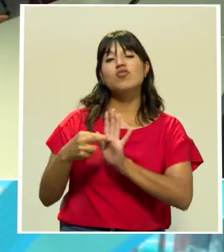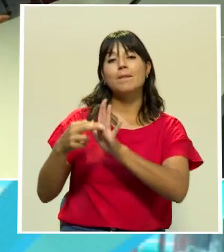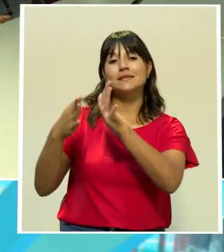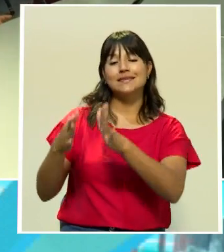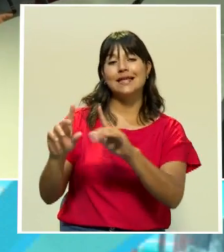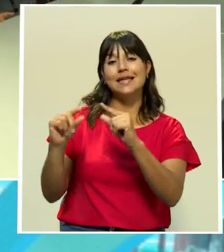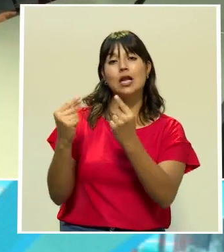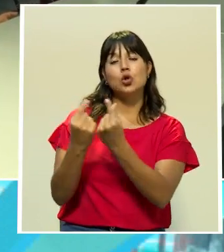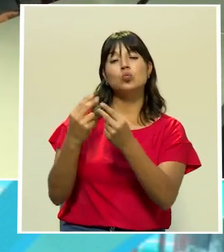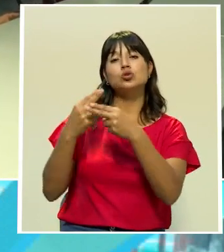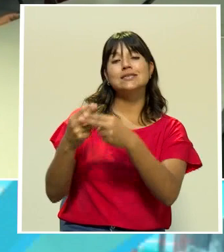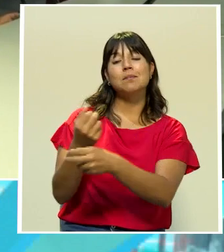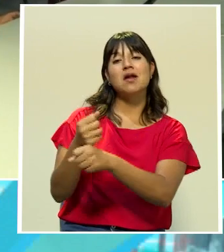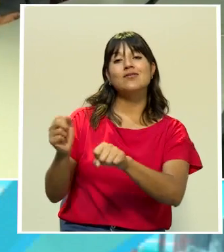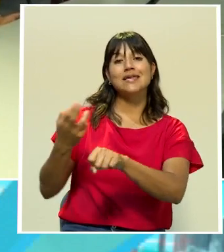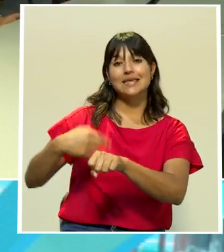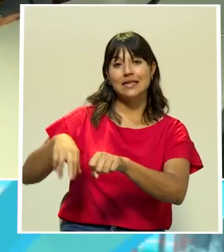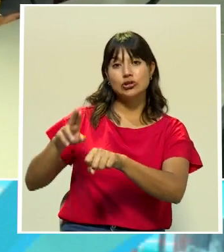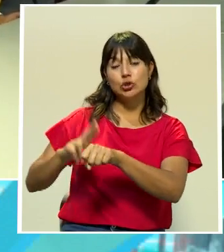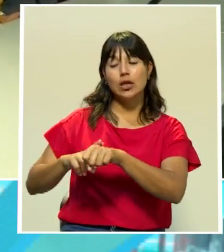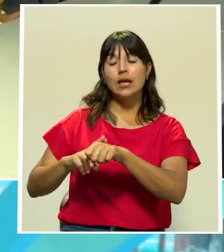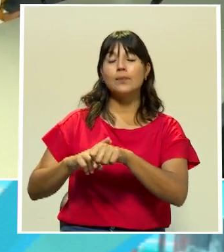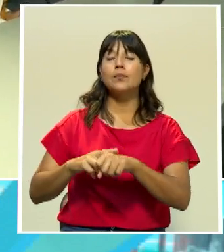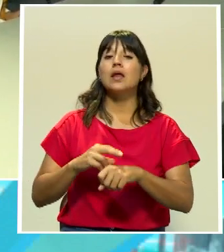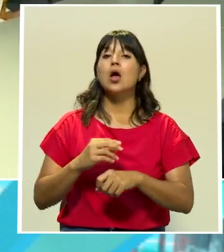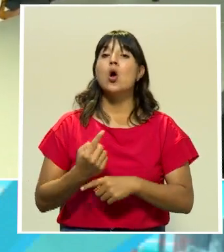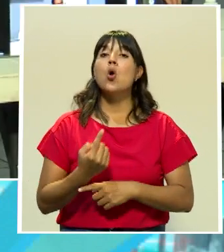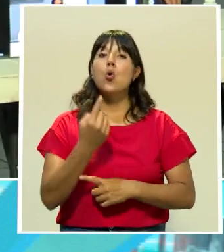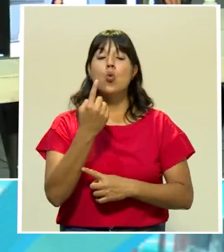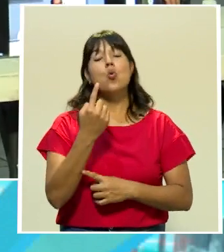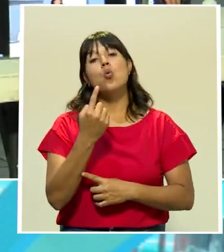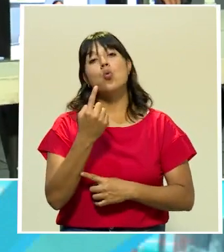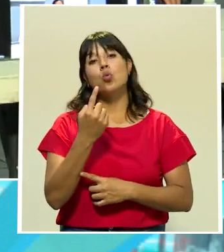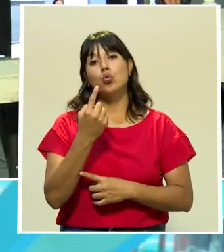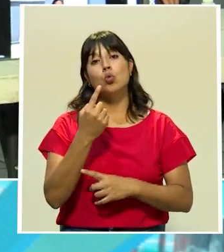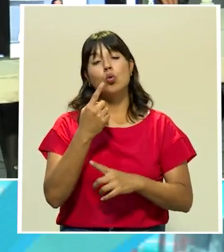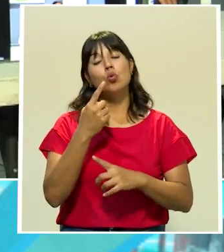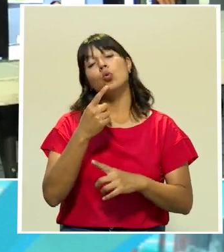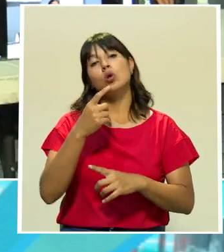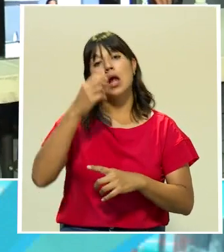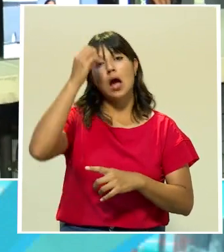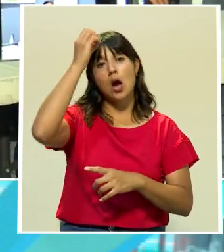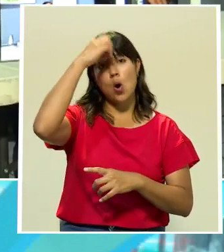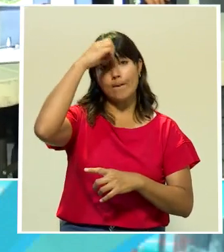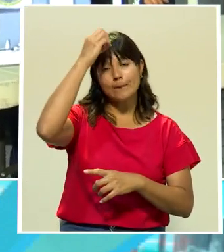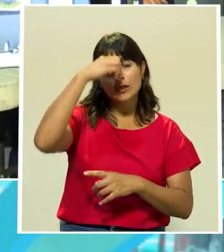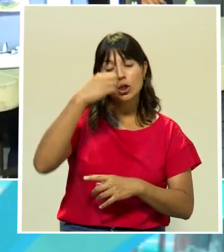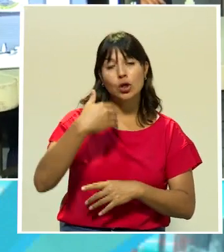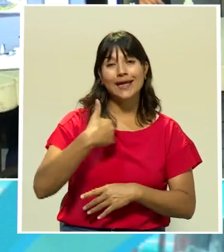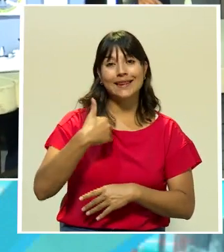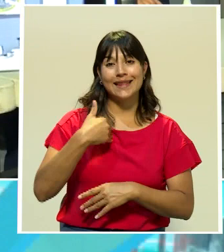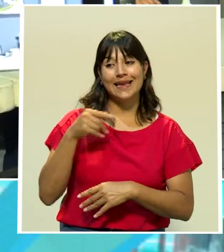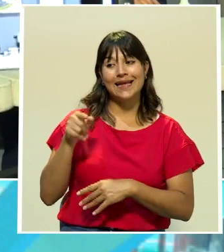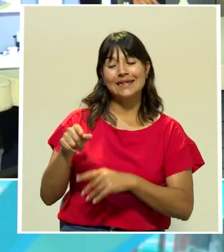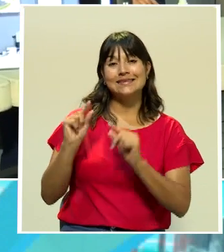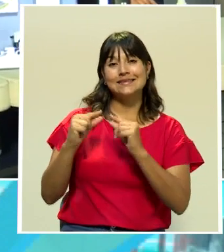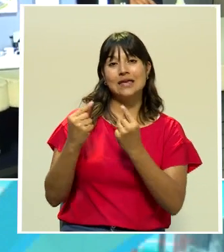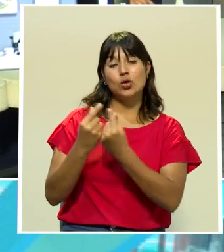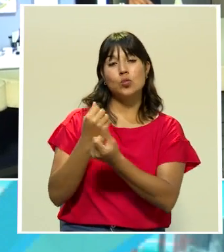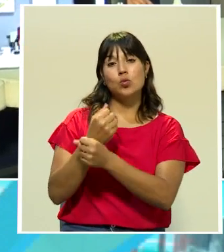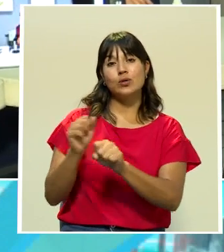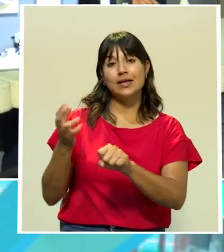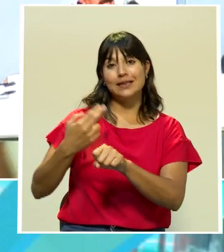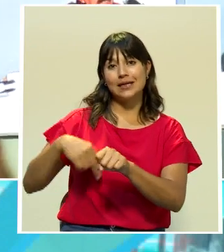decíamos, uno de los argumentos que el movimiento sindical del Poder Judicial hace referencia para darle esta